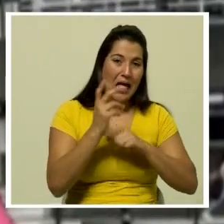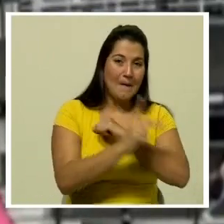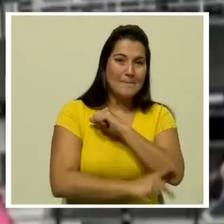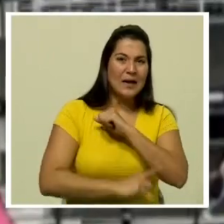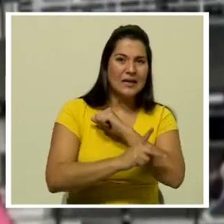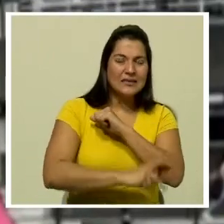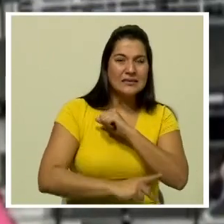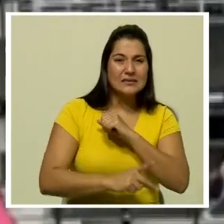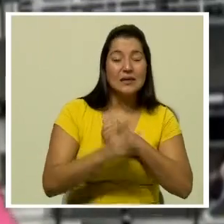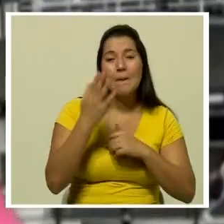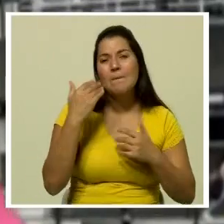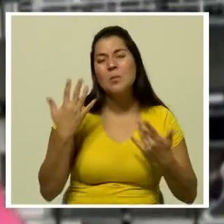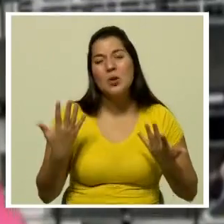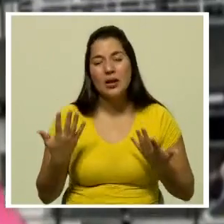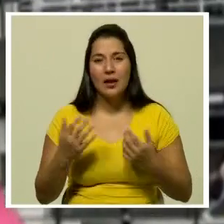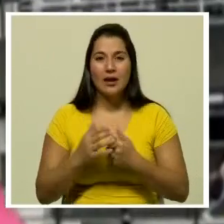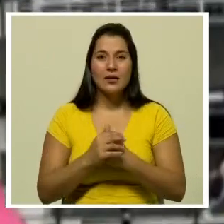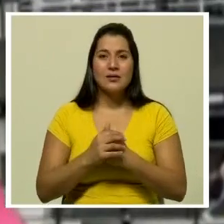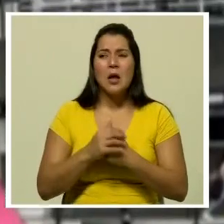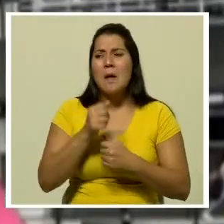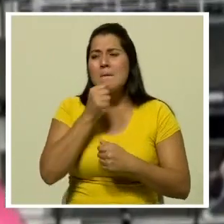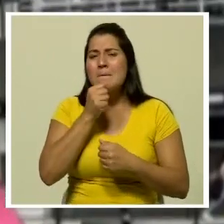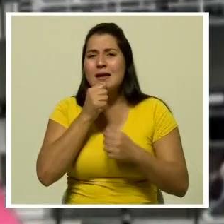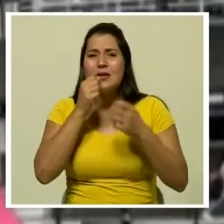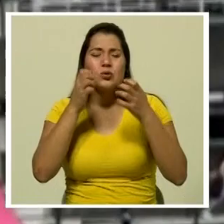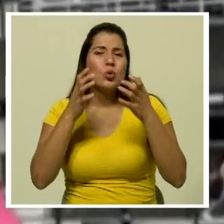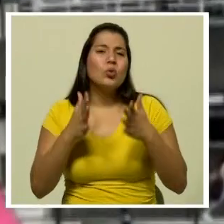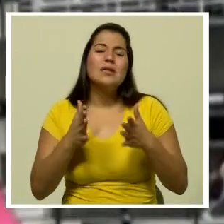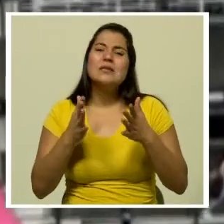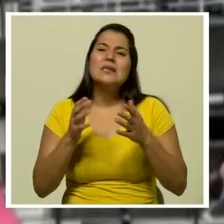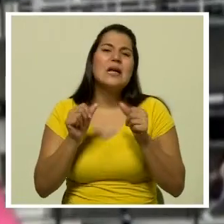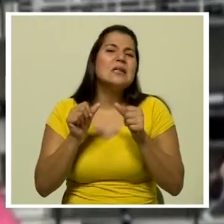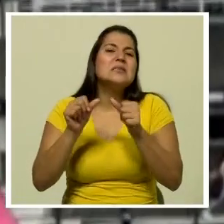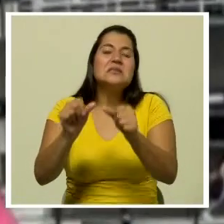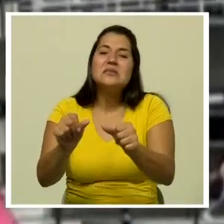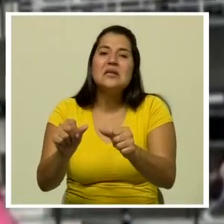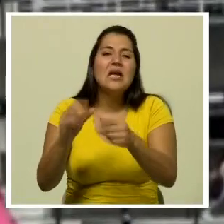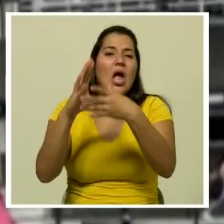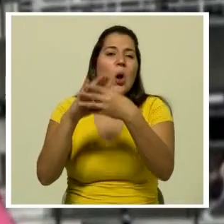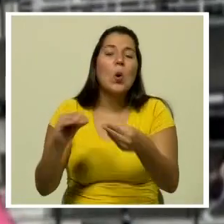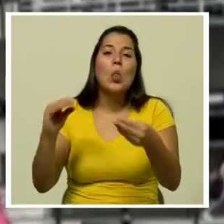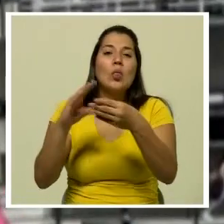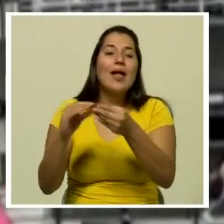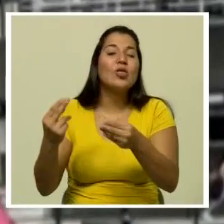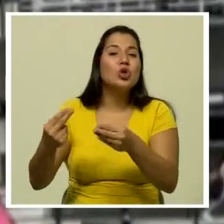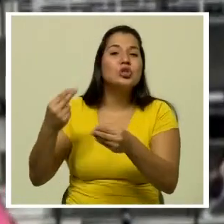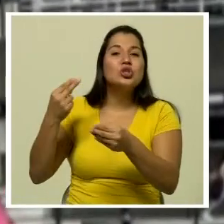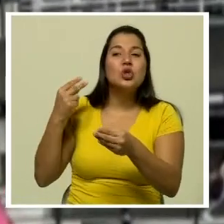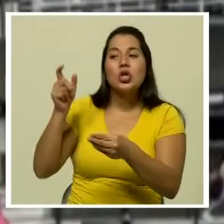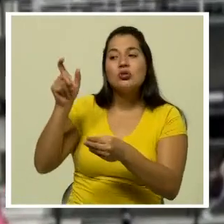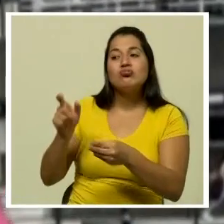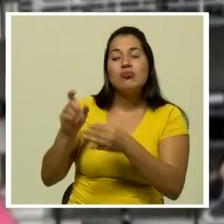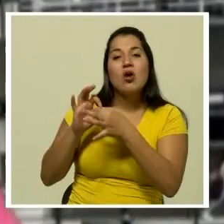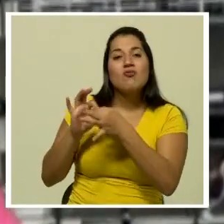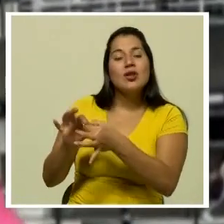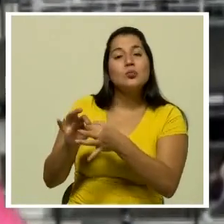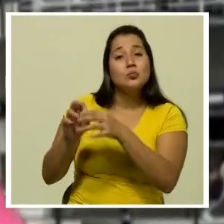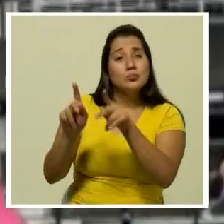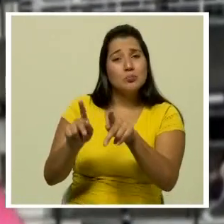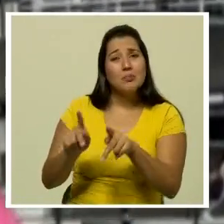a ir paralelas. Los periodistas van a seguir contándonos las historias de las personas que han sufrido,